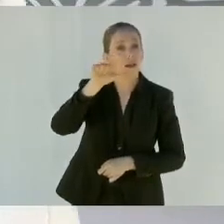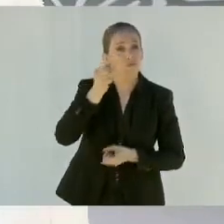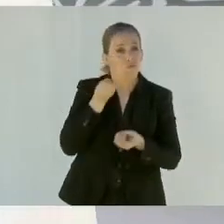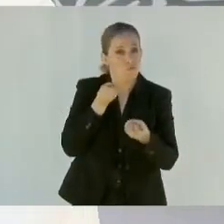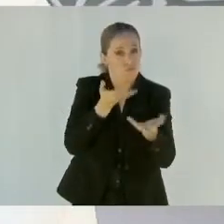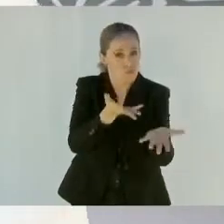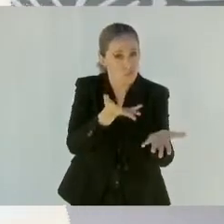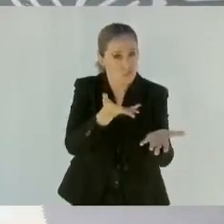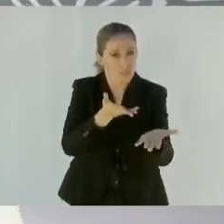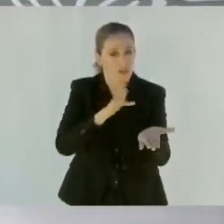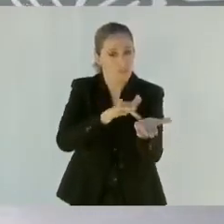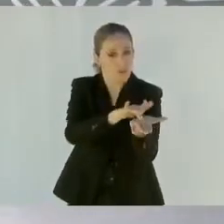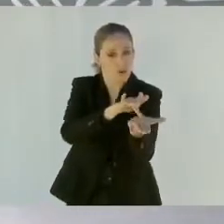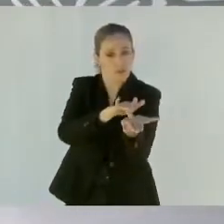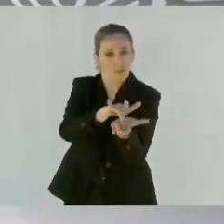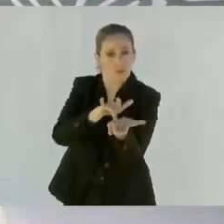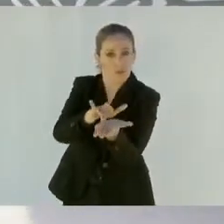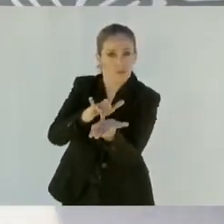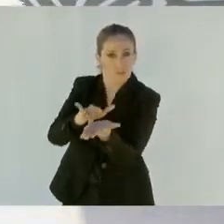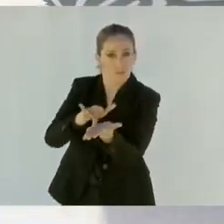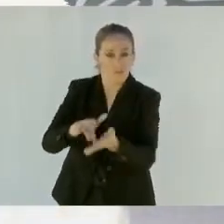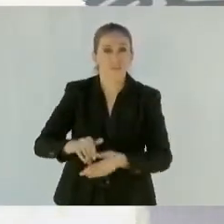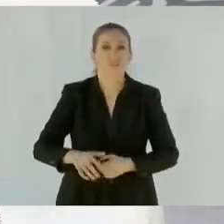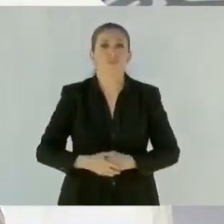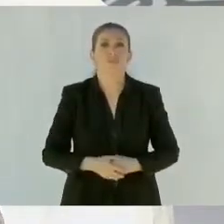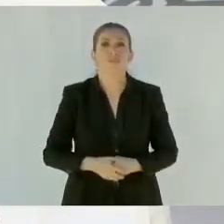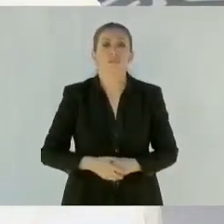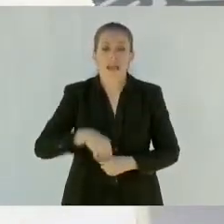Aquí hay también